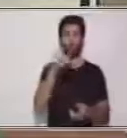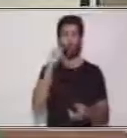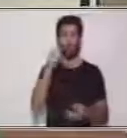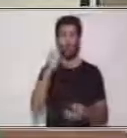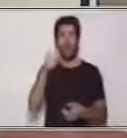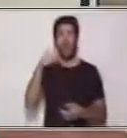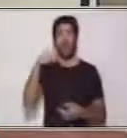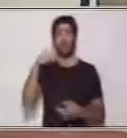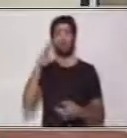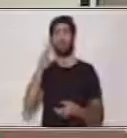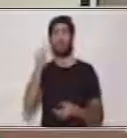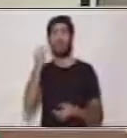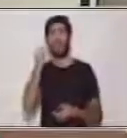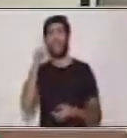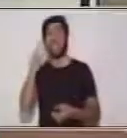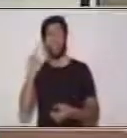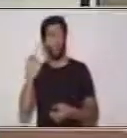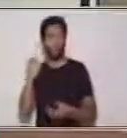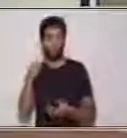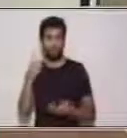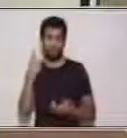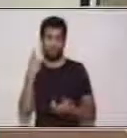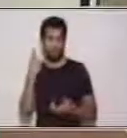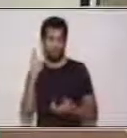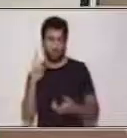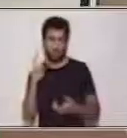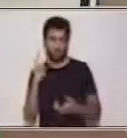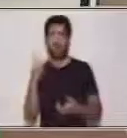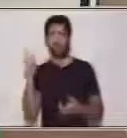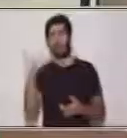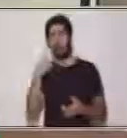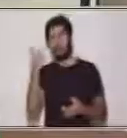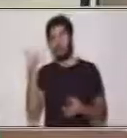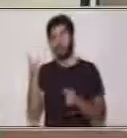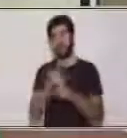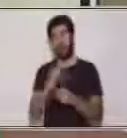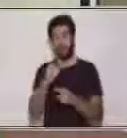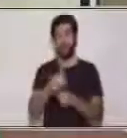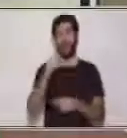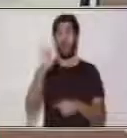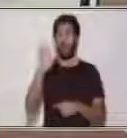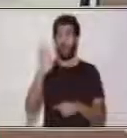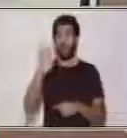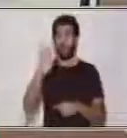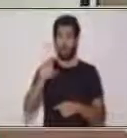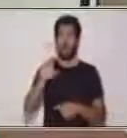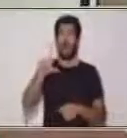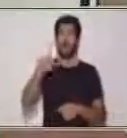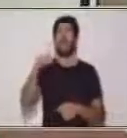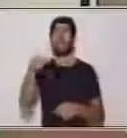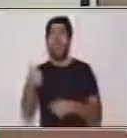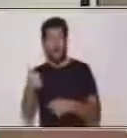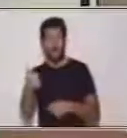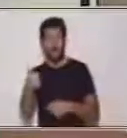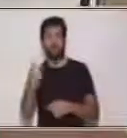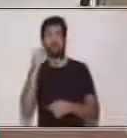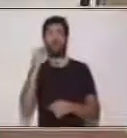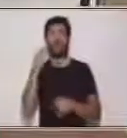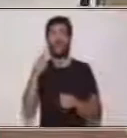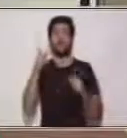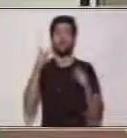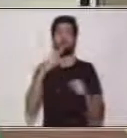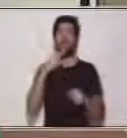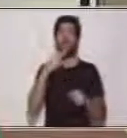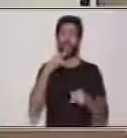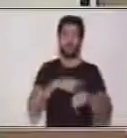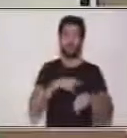Julia baila. La concordancia tiene que ver con la relación entre número, género, el tiempo y la persona en que